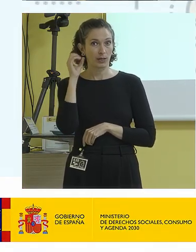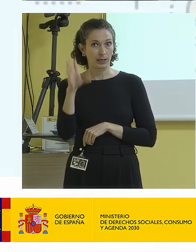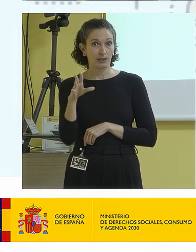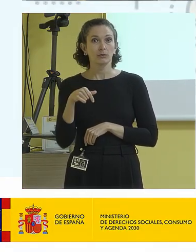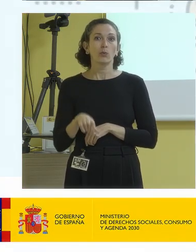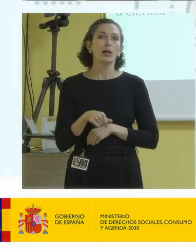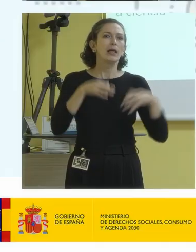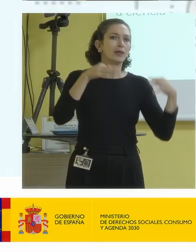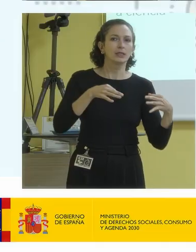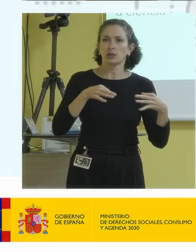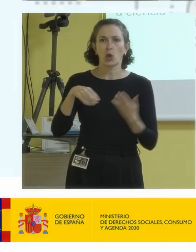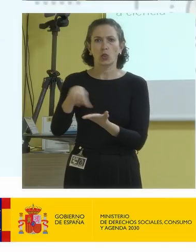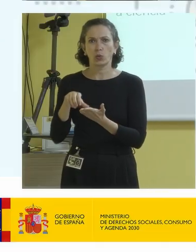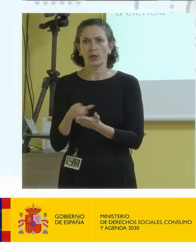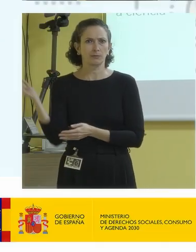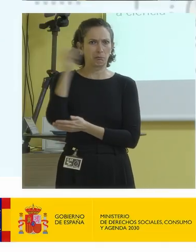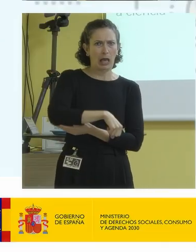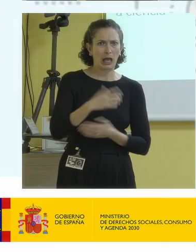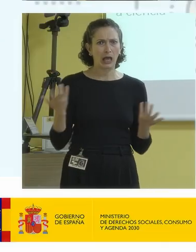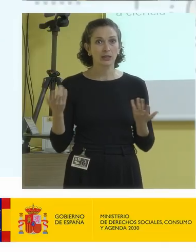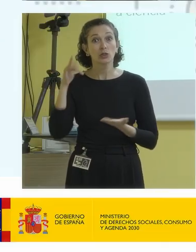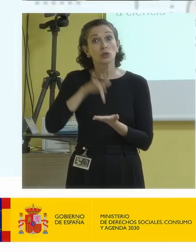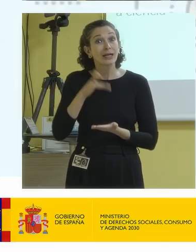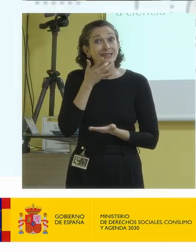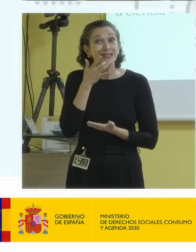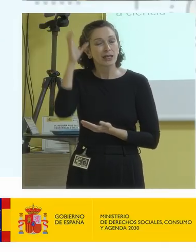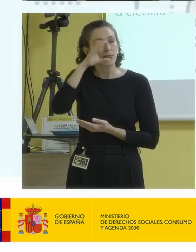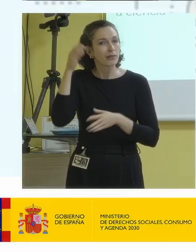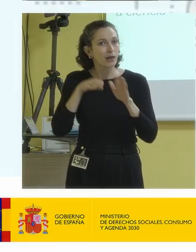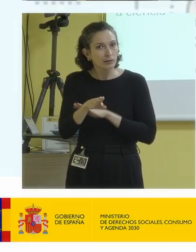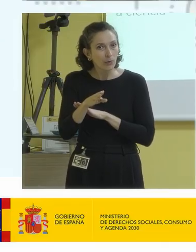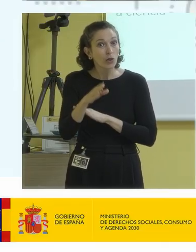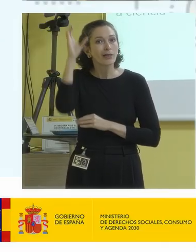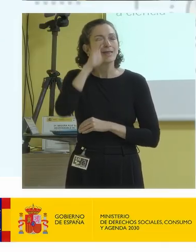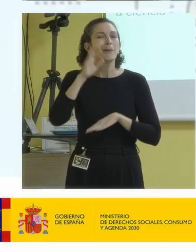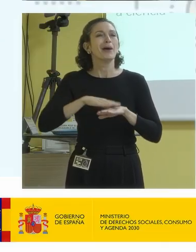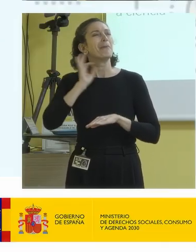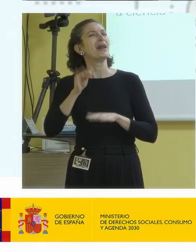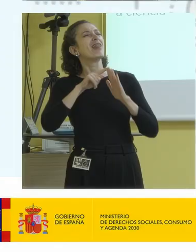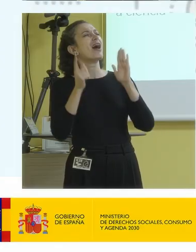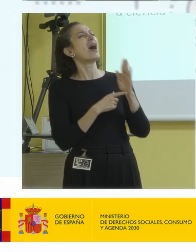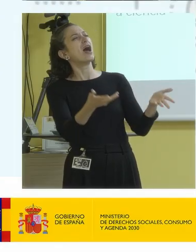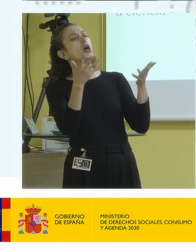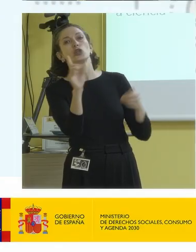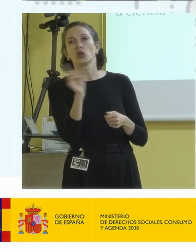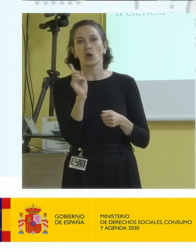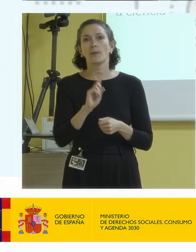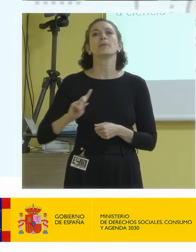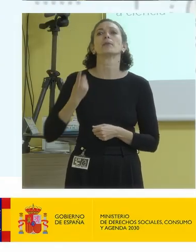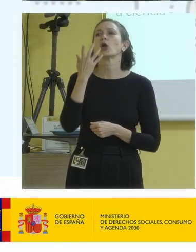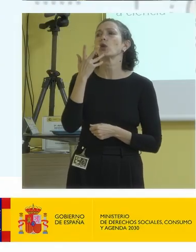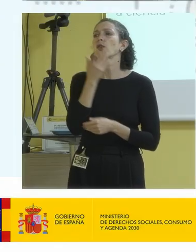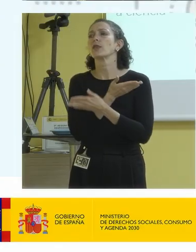dudas que certezas, ¿vale? Eso suele pasar cuando entramos en la ciencia. En la ciencia no entramos para sacar la verdad absoluta, sino para dudar de primera de lo que